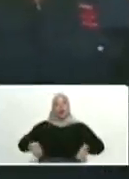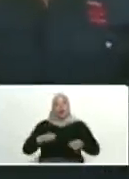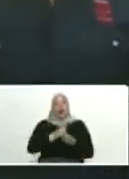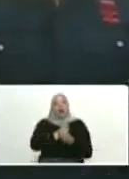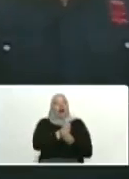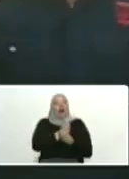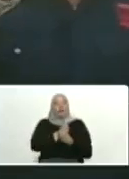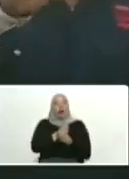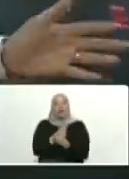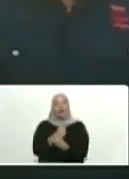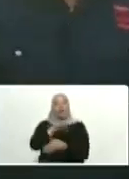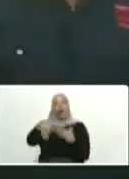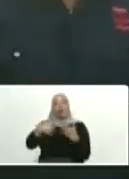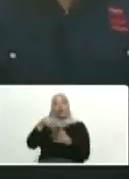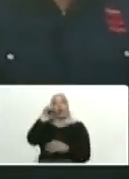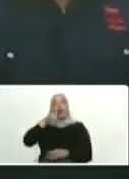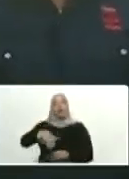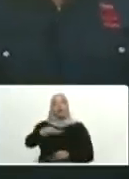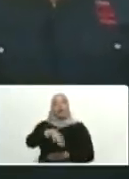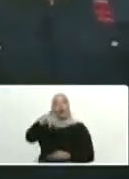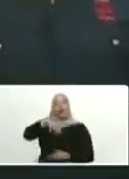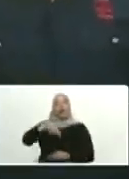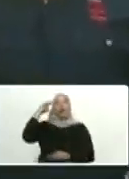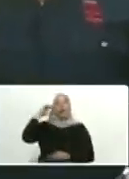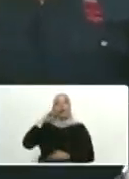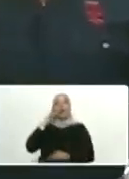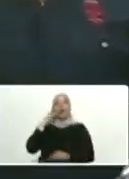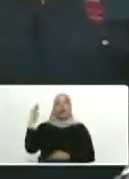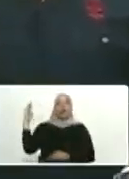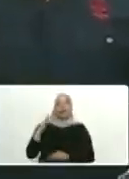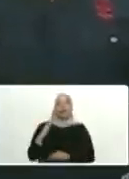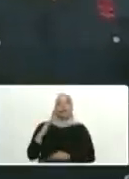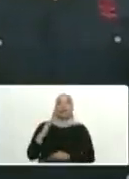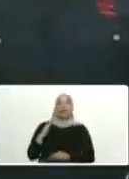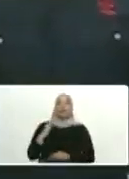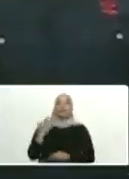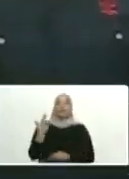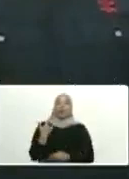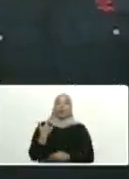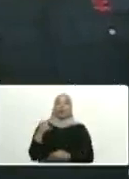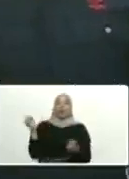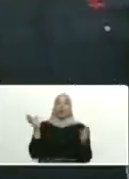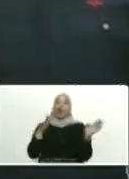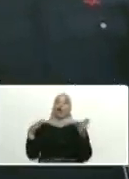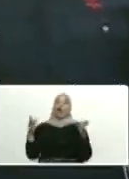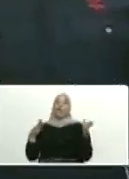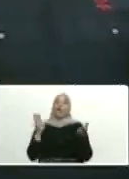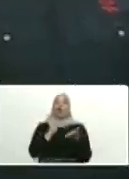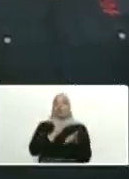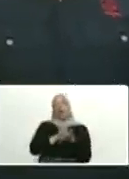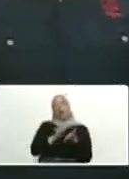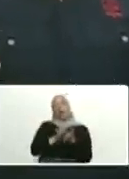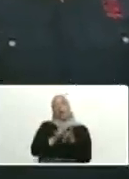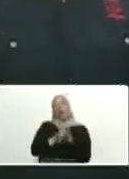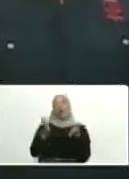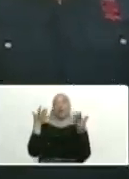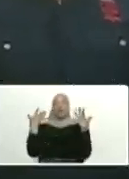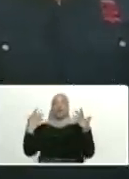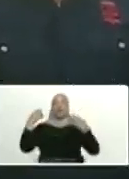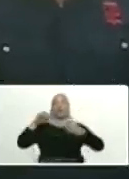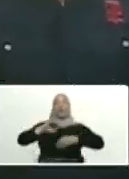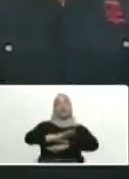y para todo el pueblo de estado Bolívar hemos venido al Estado Bolívar Está fresca la brisa está el cielo